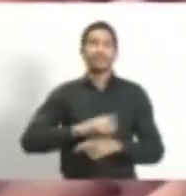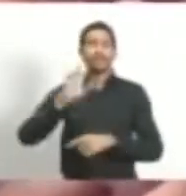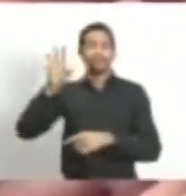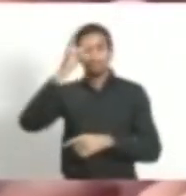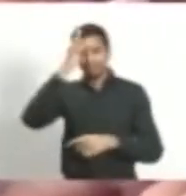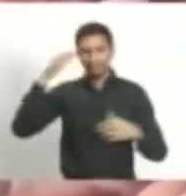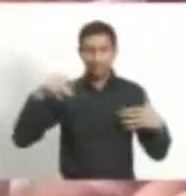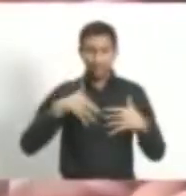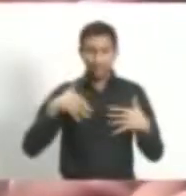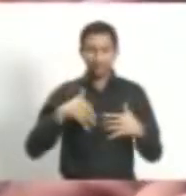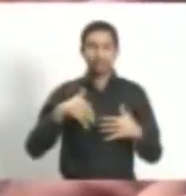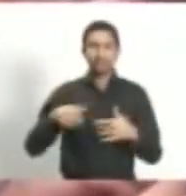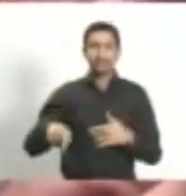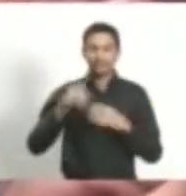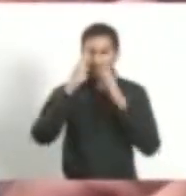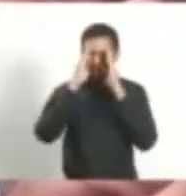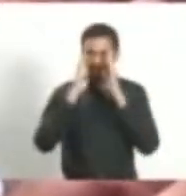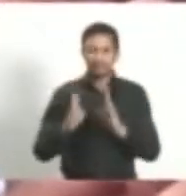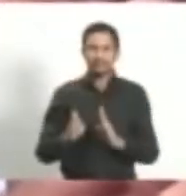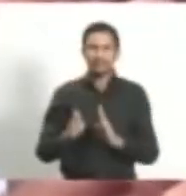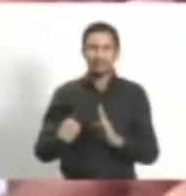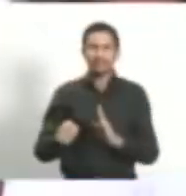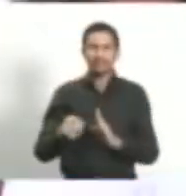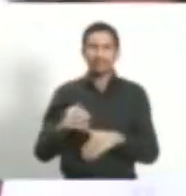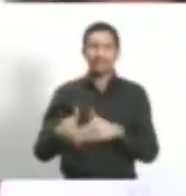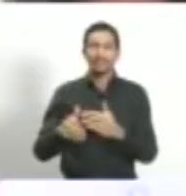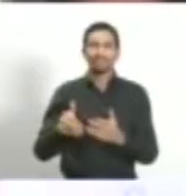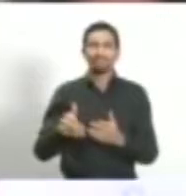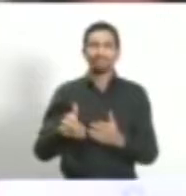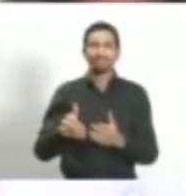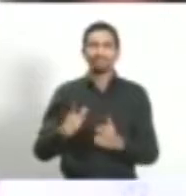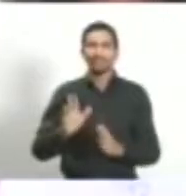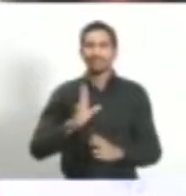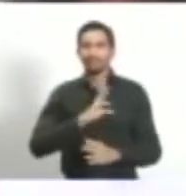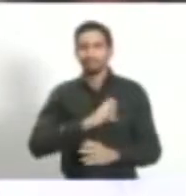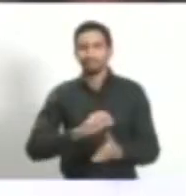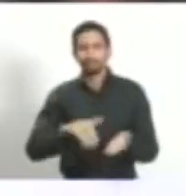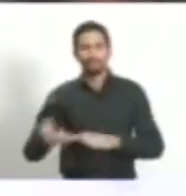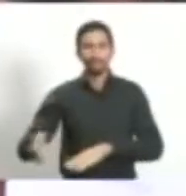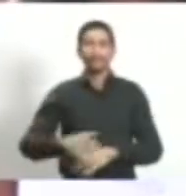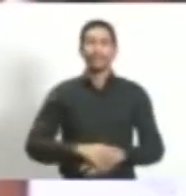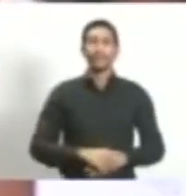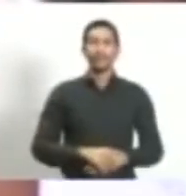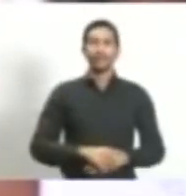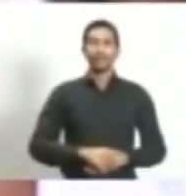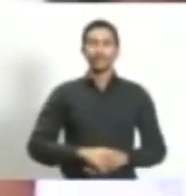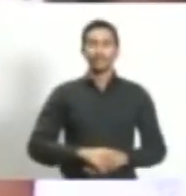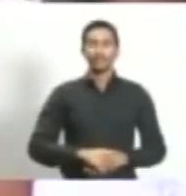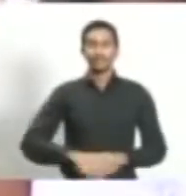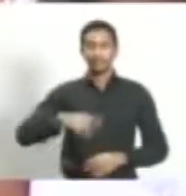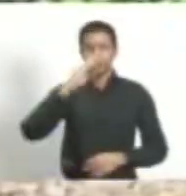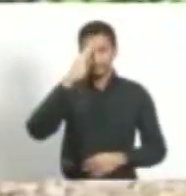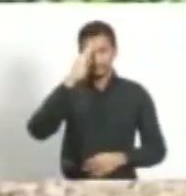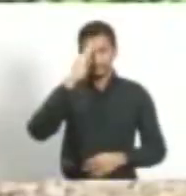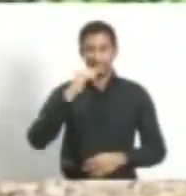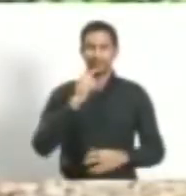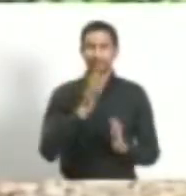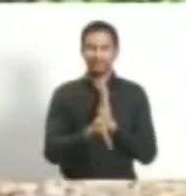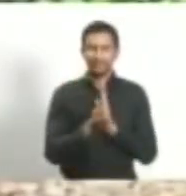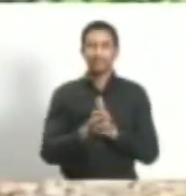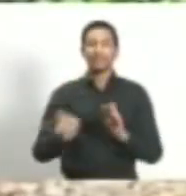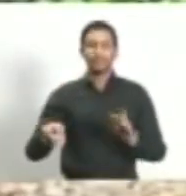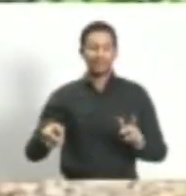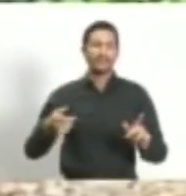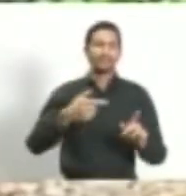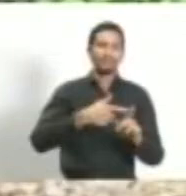Valledupar y mientras se le está prestando la asistencia médica, lamentablemente fallece. De la misma forma, el oficial confirmó la muerte del presunto extorsionista,